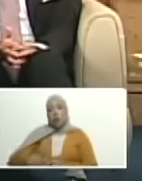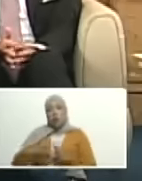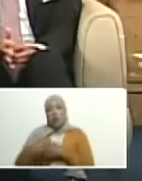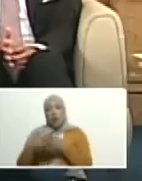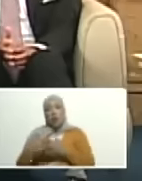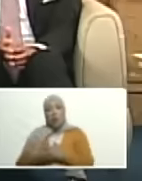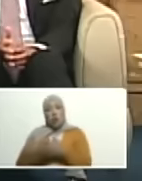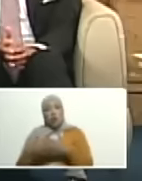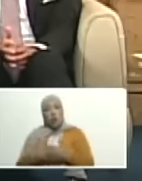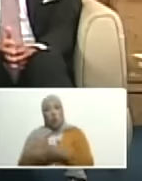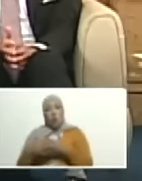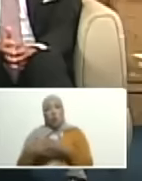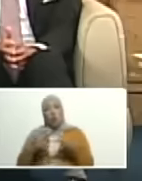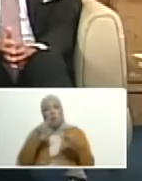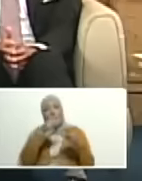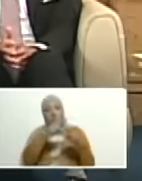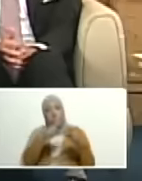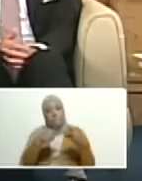Unidos.